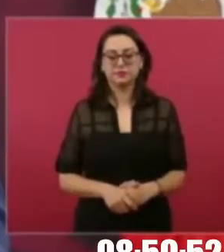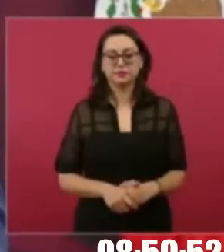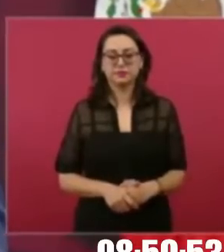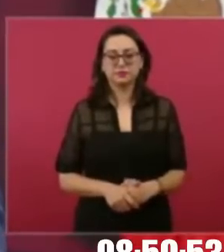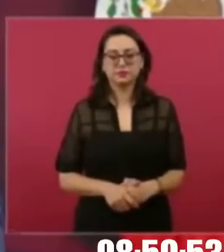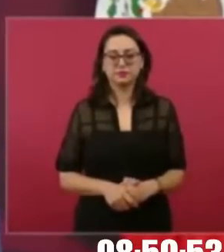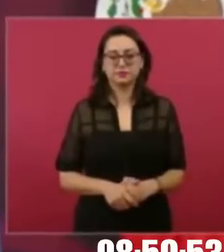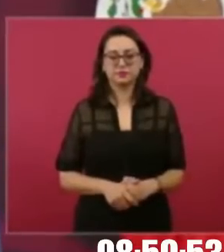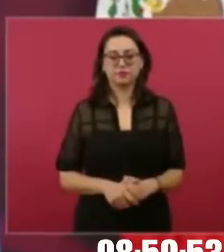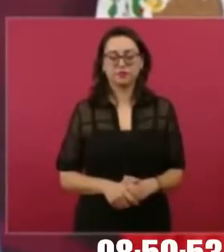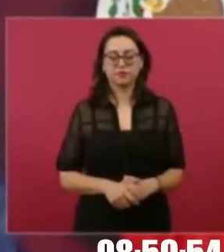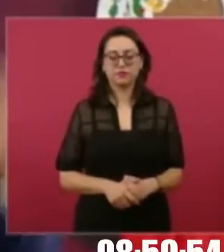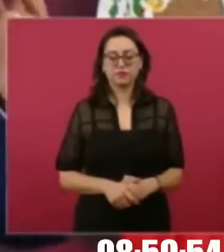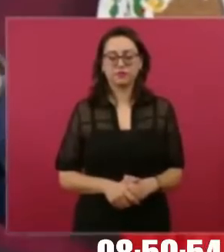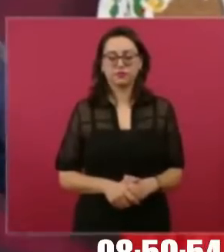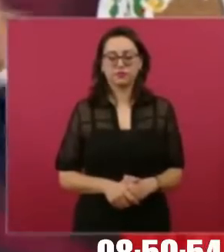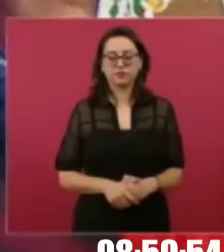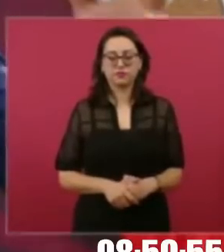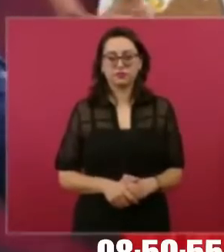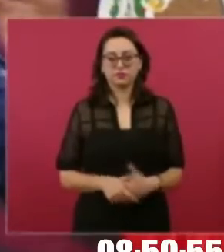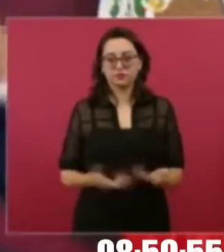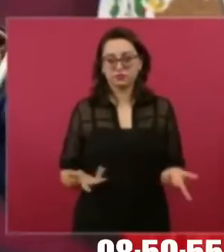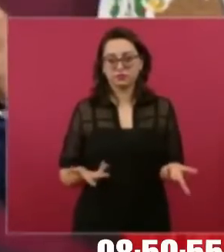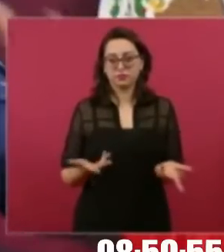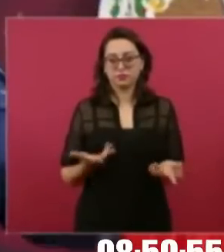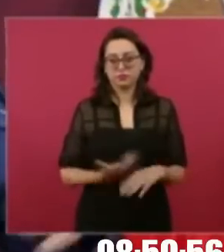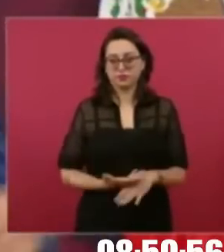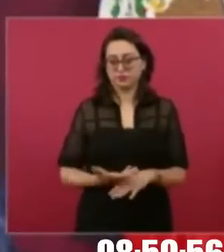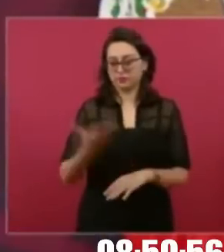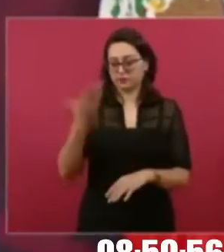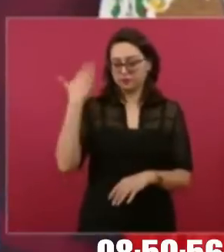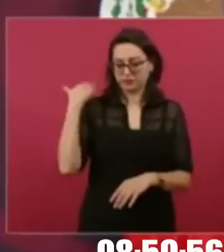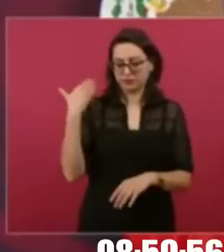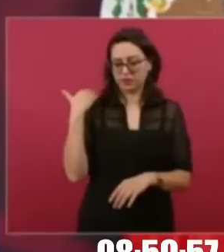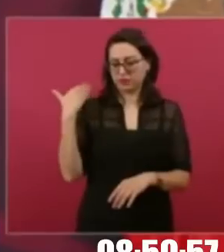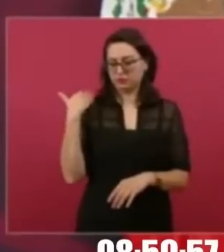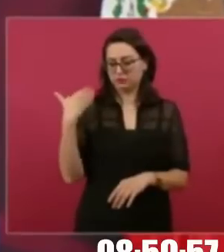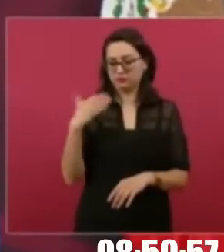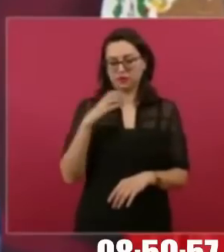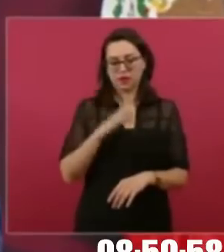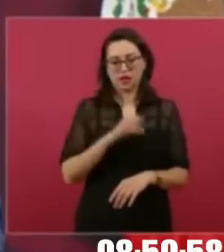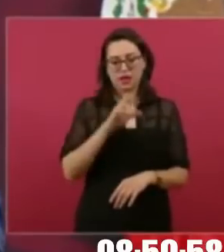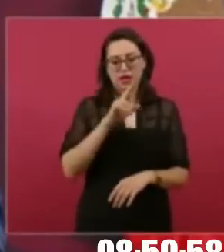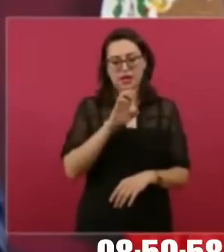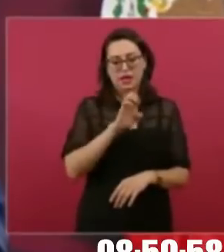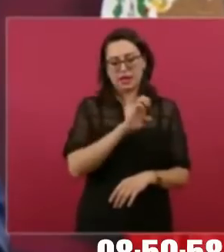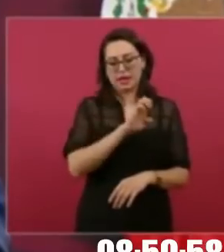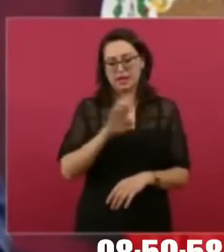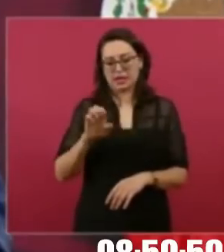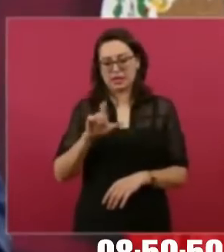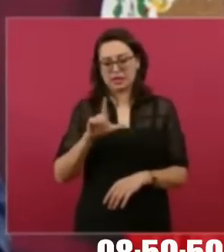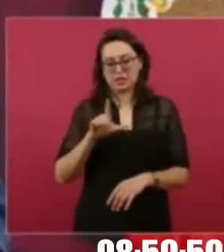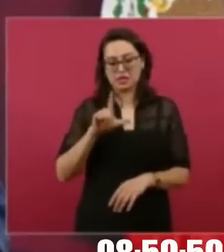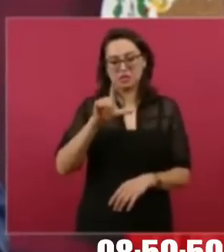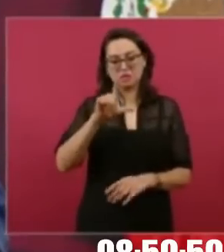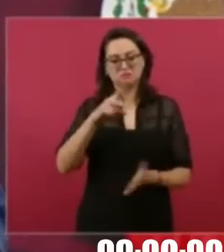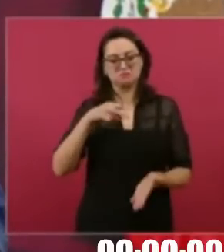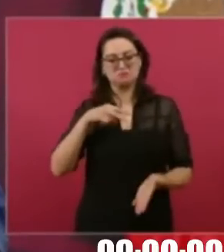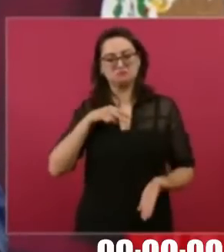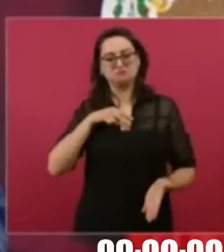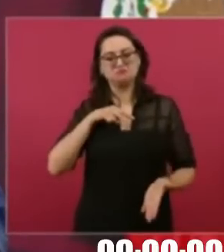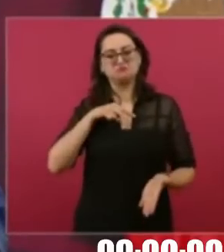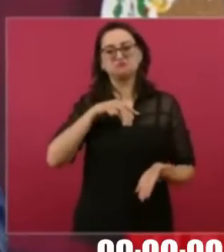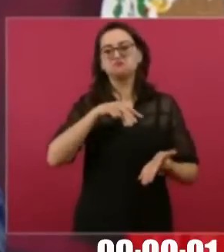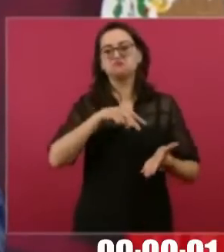salió kril a decir que estaban Unidos y que porque nosotros llevamos